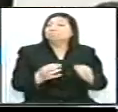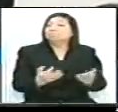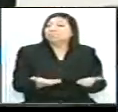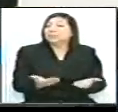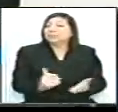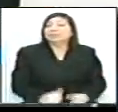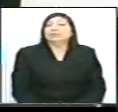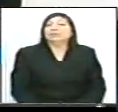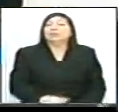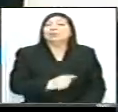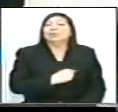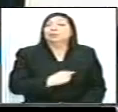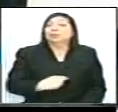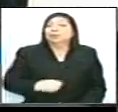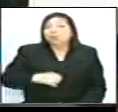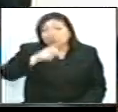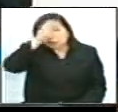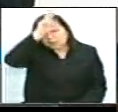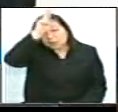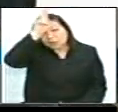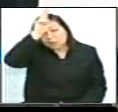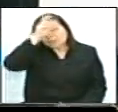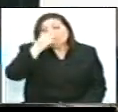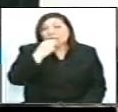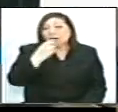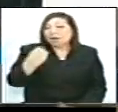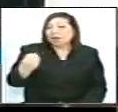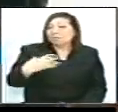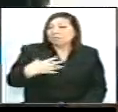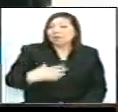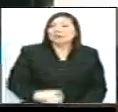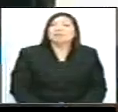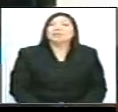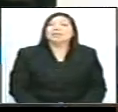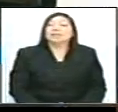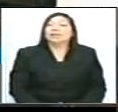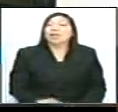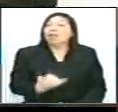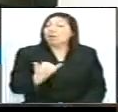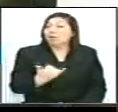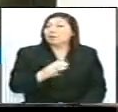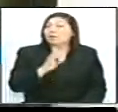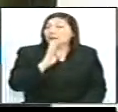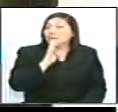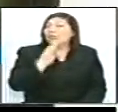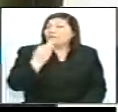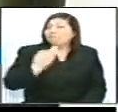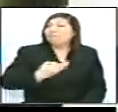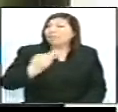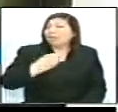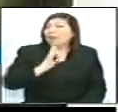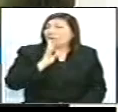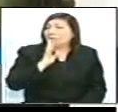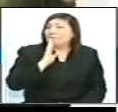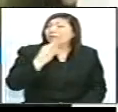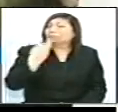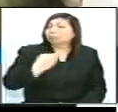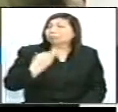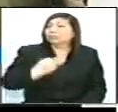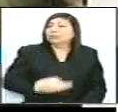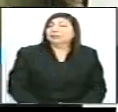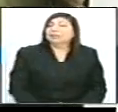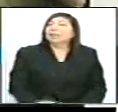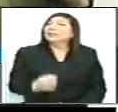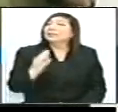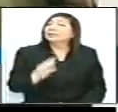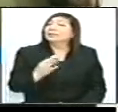realmente lo que el gobernador de Cusco también nos ha dicho en su parte introductoria el día de hoy, es cierto, siempre